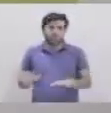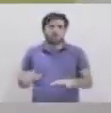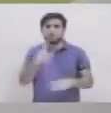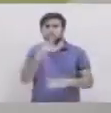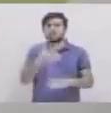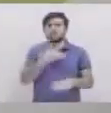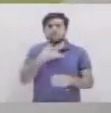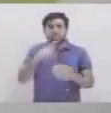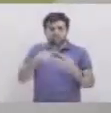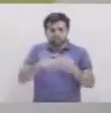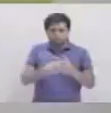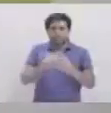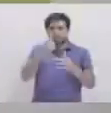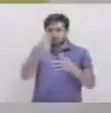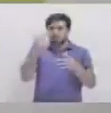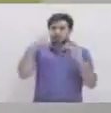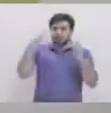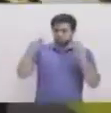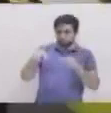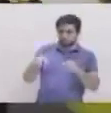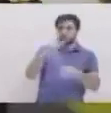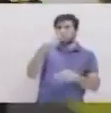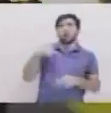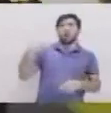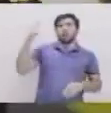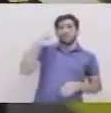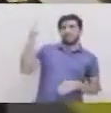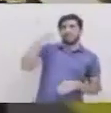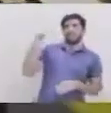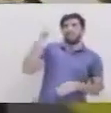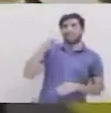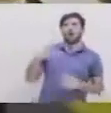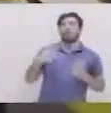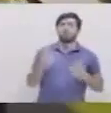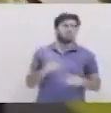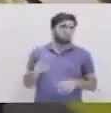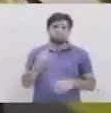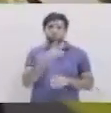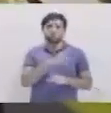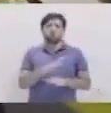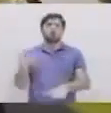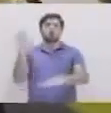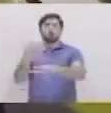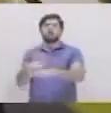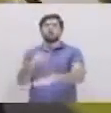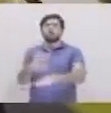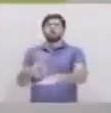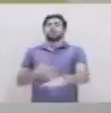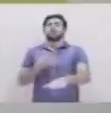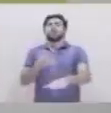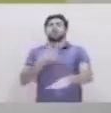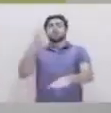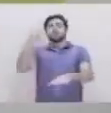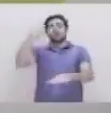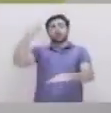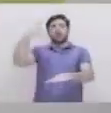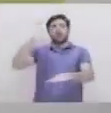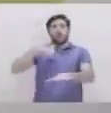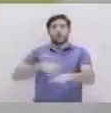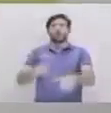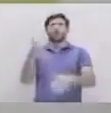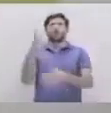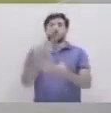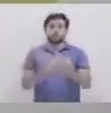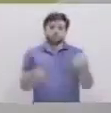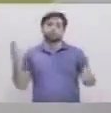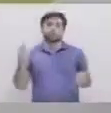última nota poniendo atención, no pensando en lo que vas a hacer en 15 minutos o al